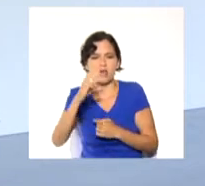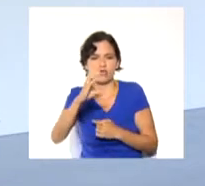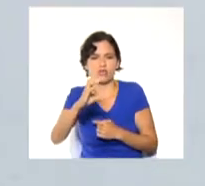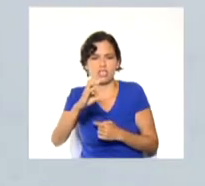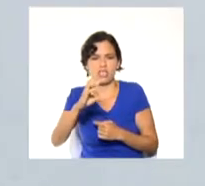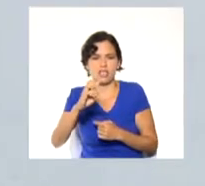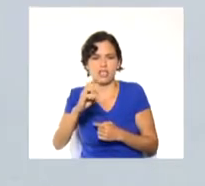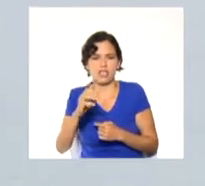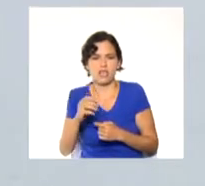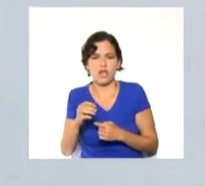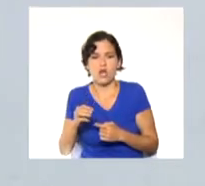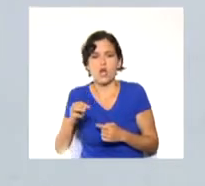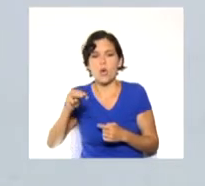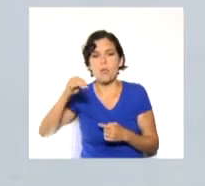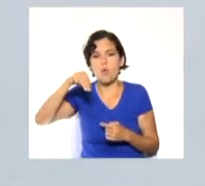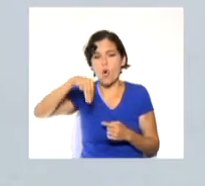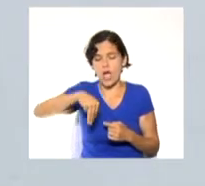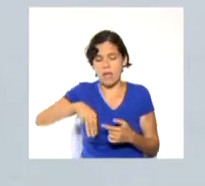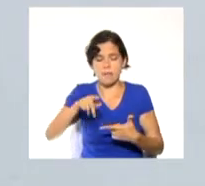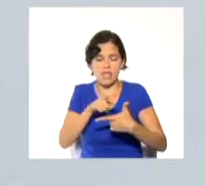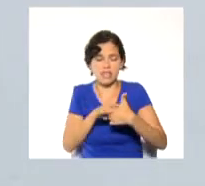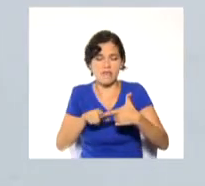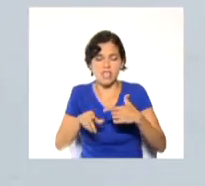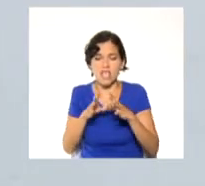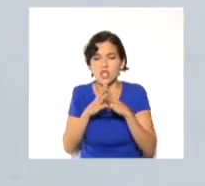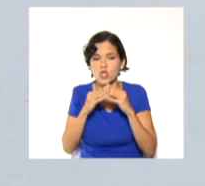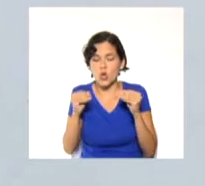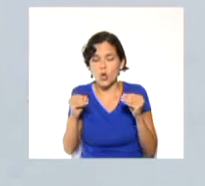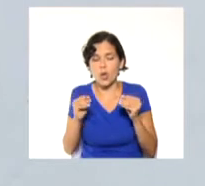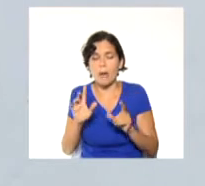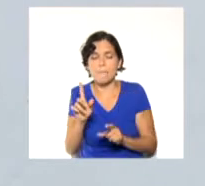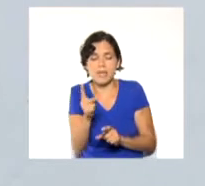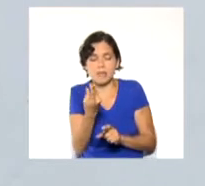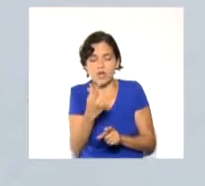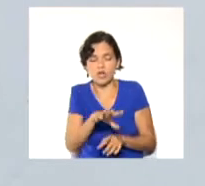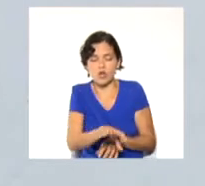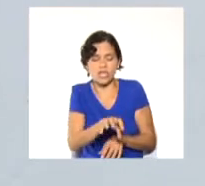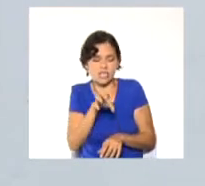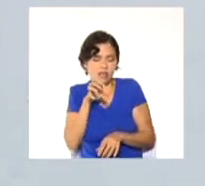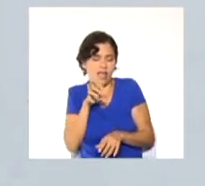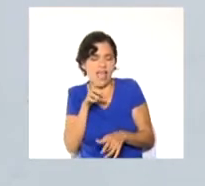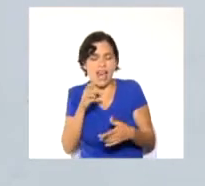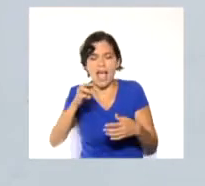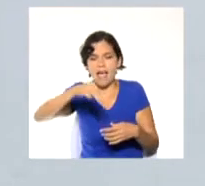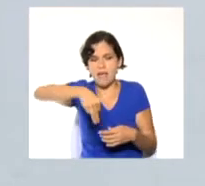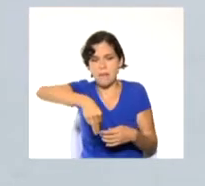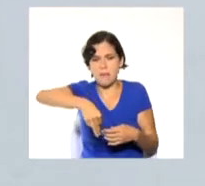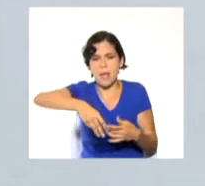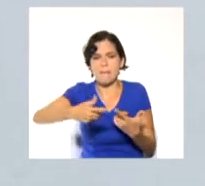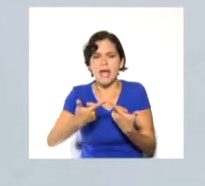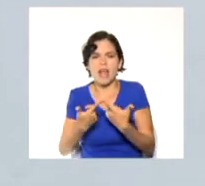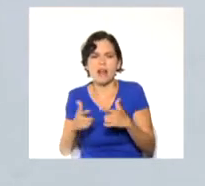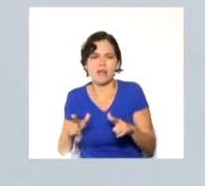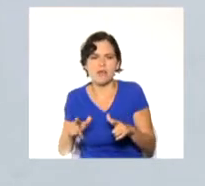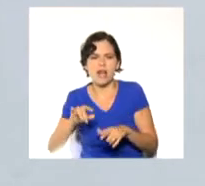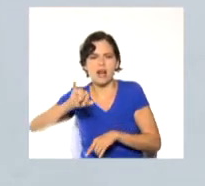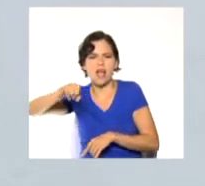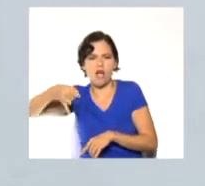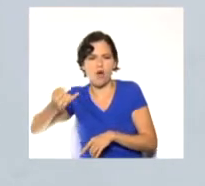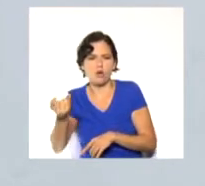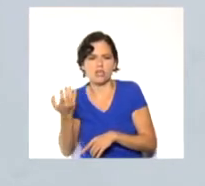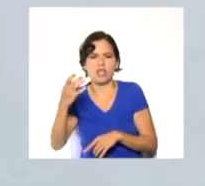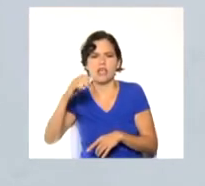como M me divide toda la expresión, debo primero despejar a M para liberar a los